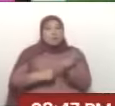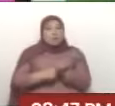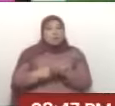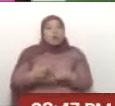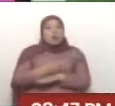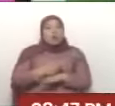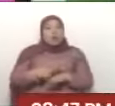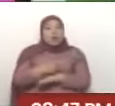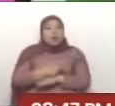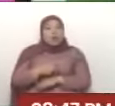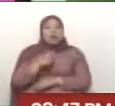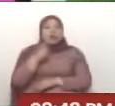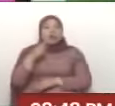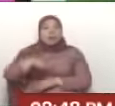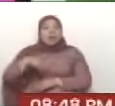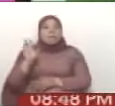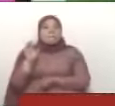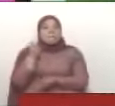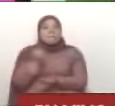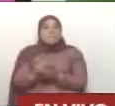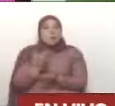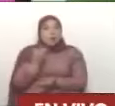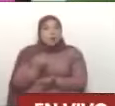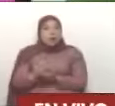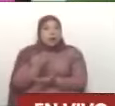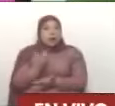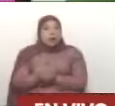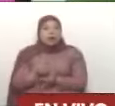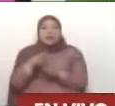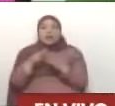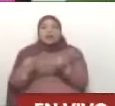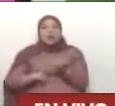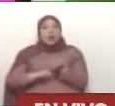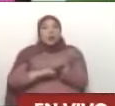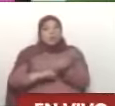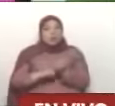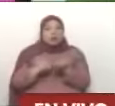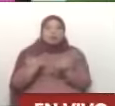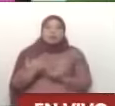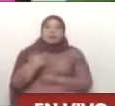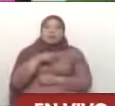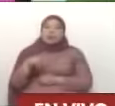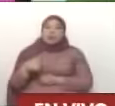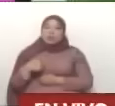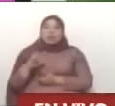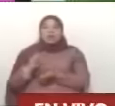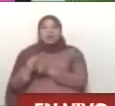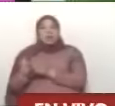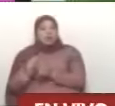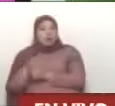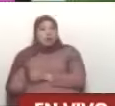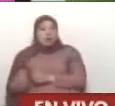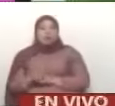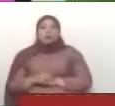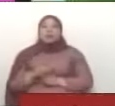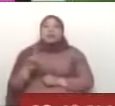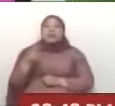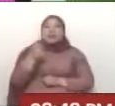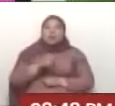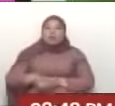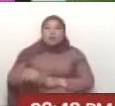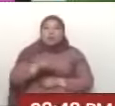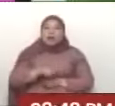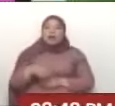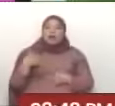manera muy increíble en cuanto a todo los tipos de apoyo. Nuestros espacios deportivos, nuestros lugares de